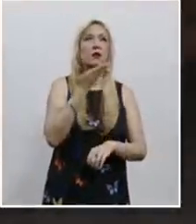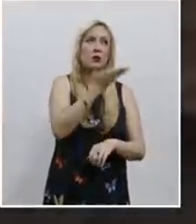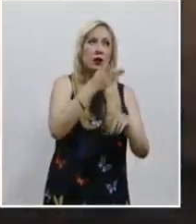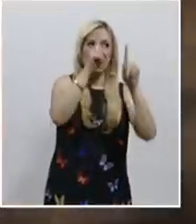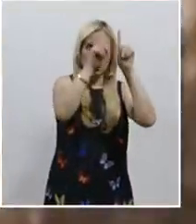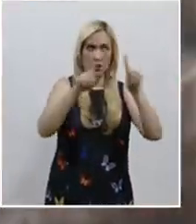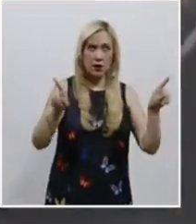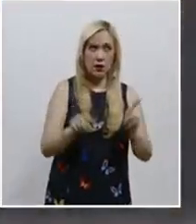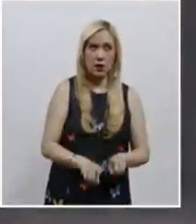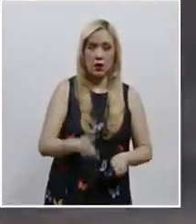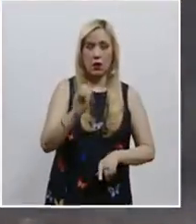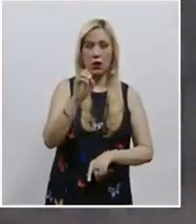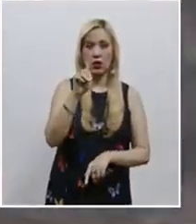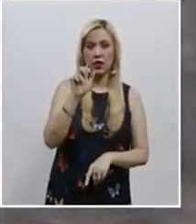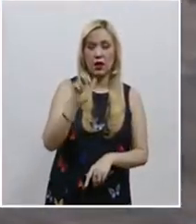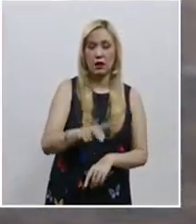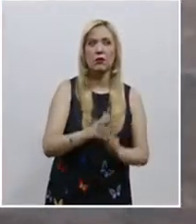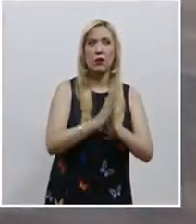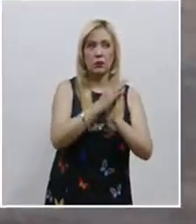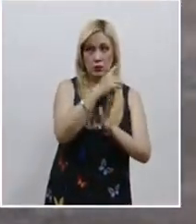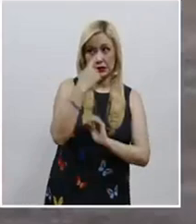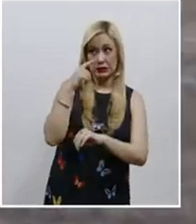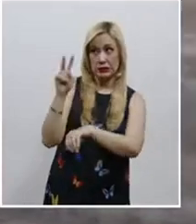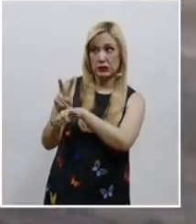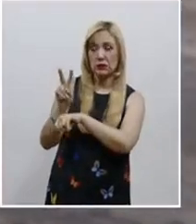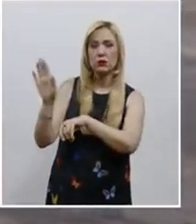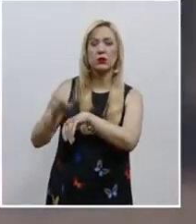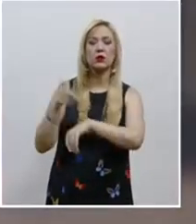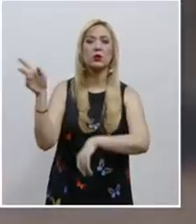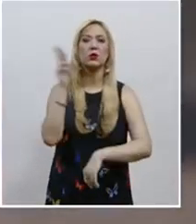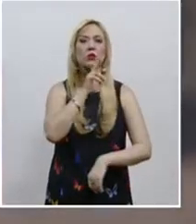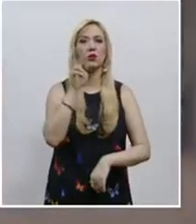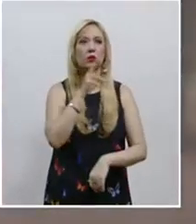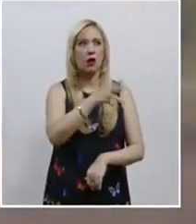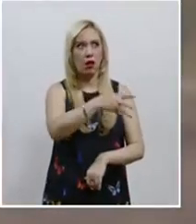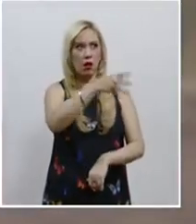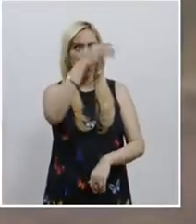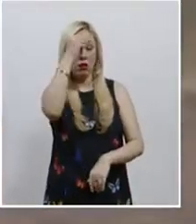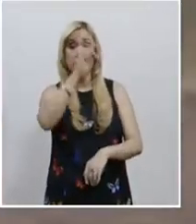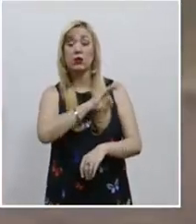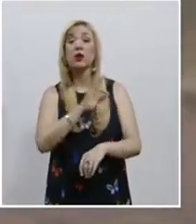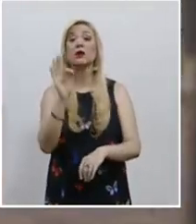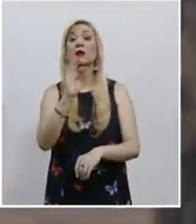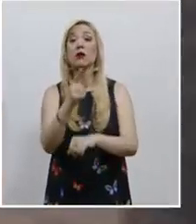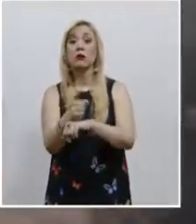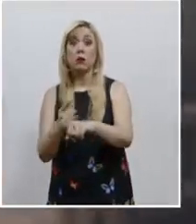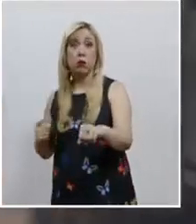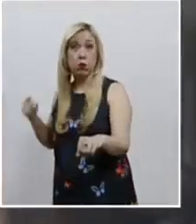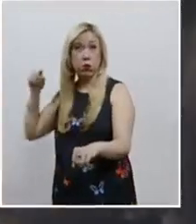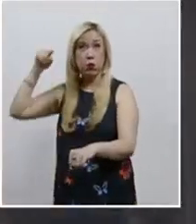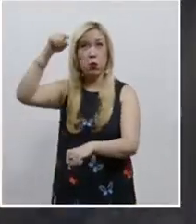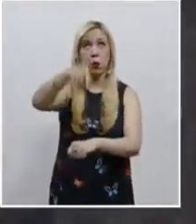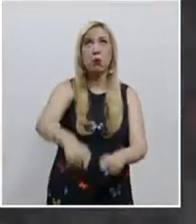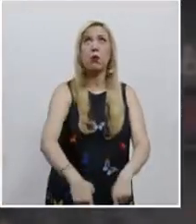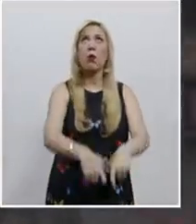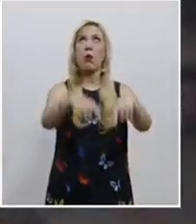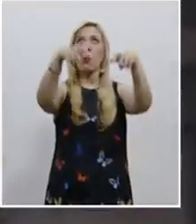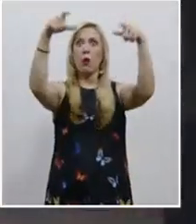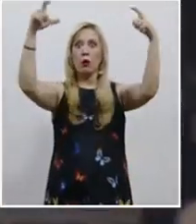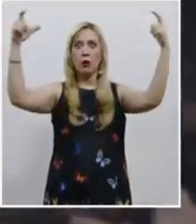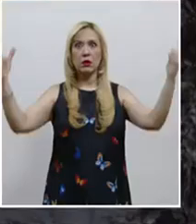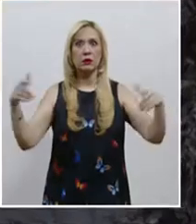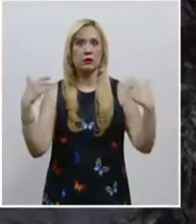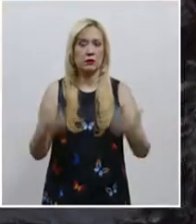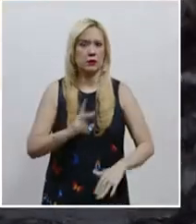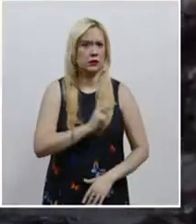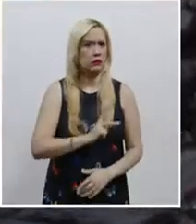permanezca alerta ante la posibilidad de que el ejército ruso también utilice armas nucleares contra Ucrania, pues ya varias de sus ojivas serán enviadas